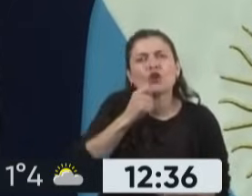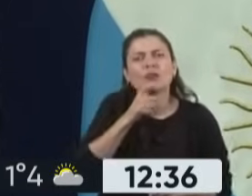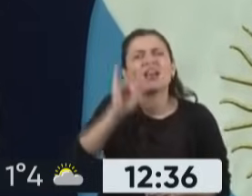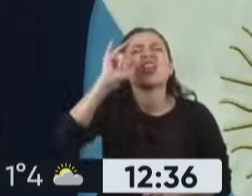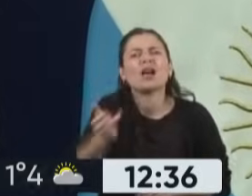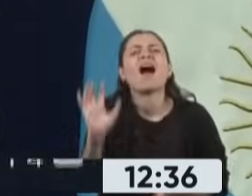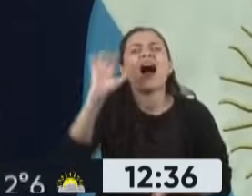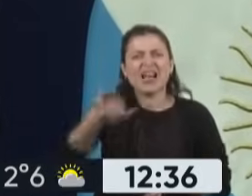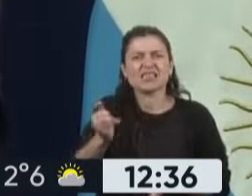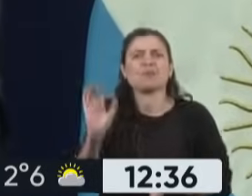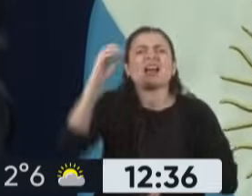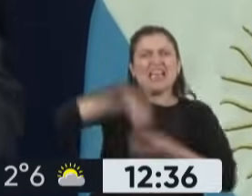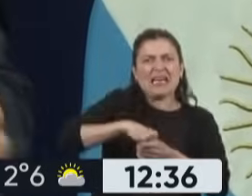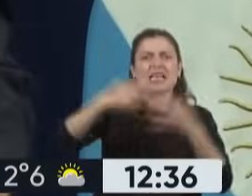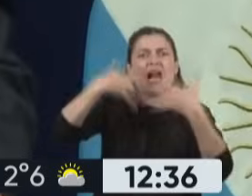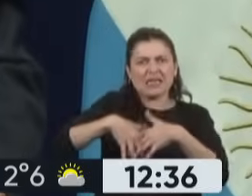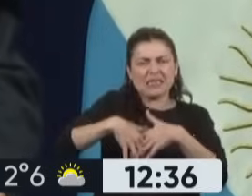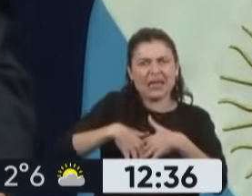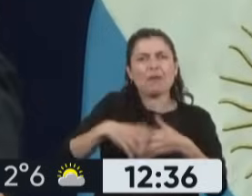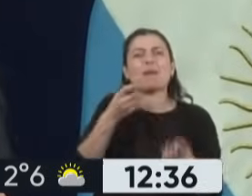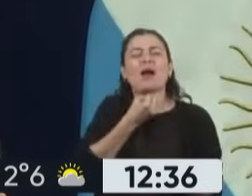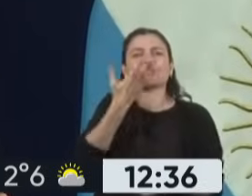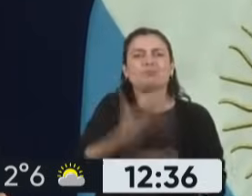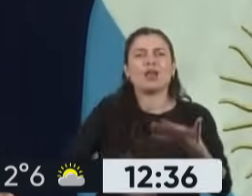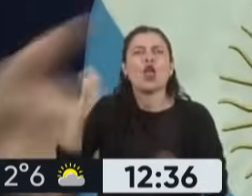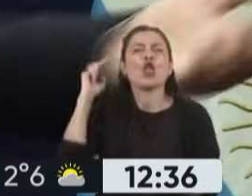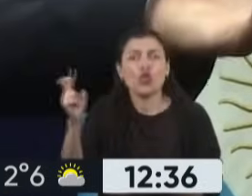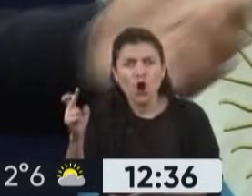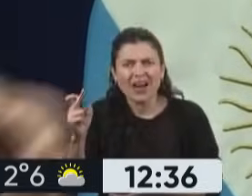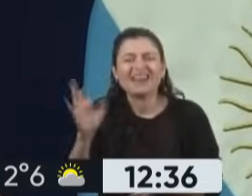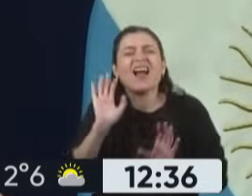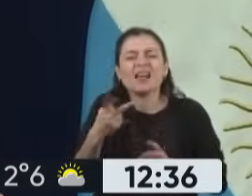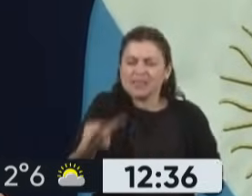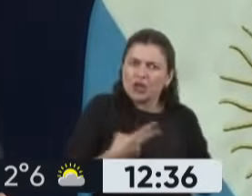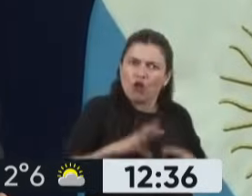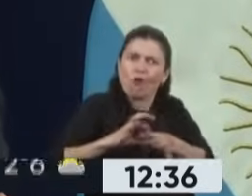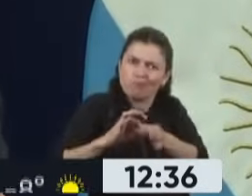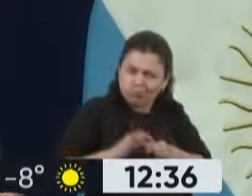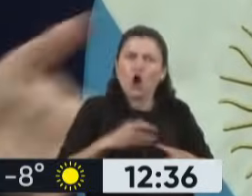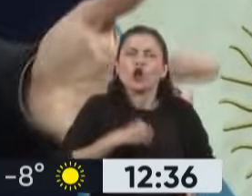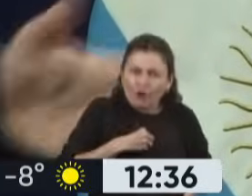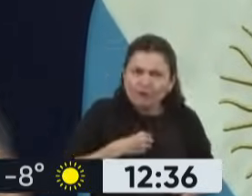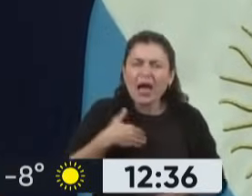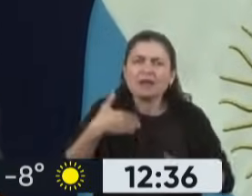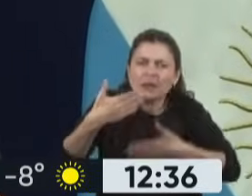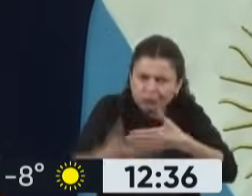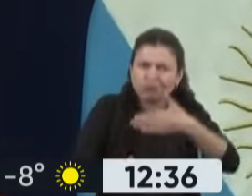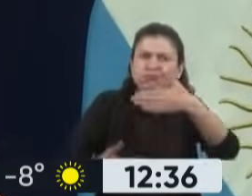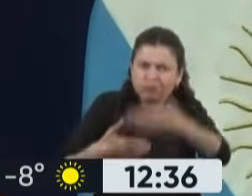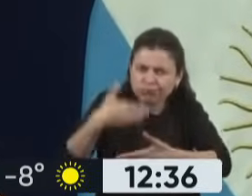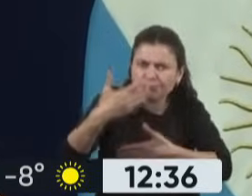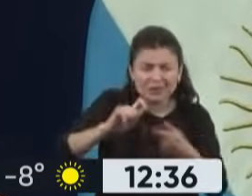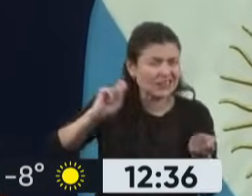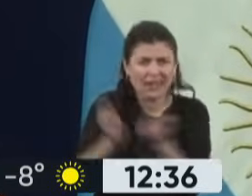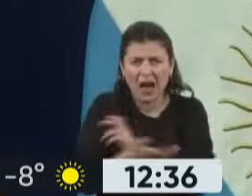acceso al mercado de crédito. Y hay incentivos enormes, como explicó el ministro y el presidente del Banco Central, de tener acceso al mercado